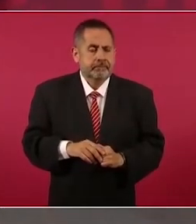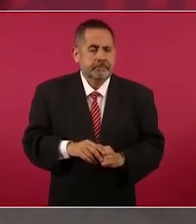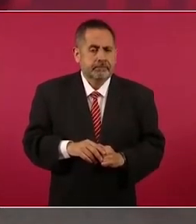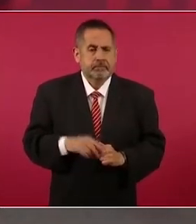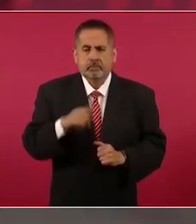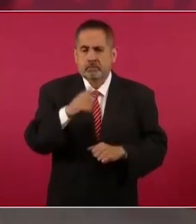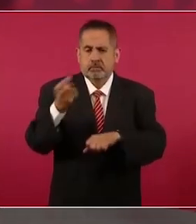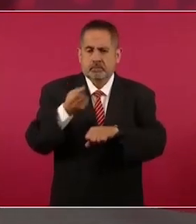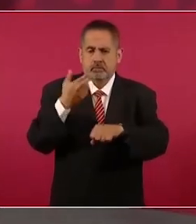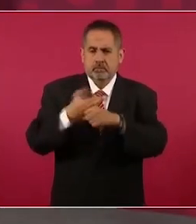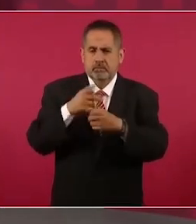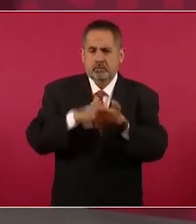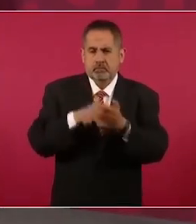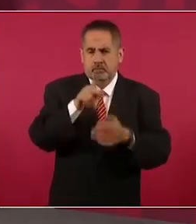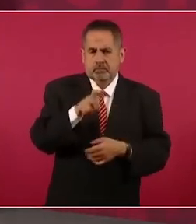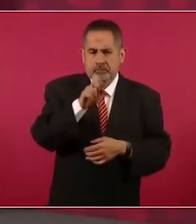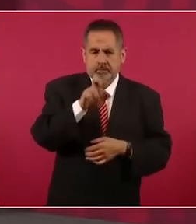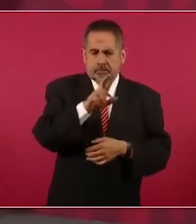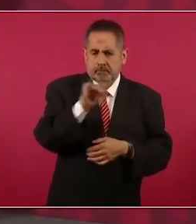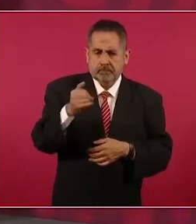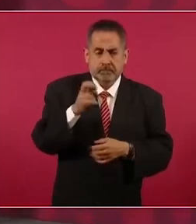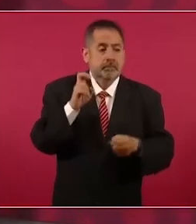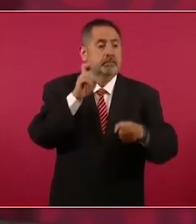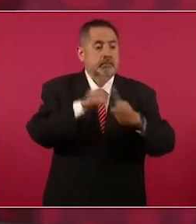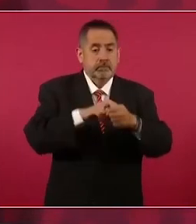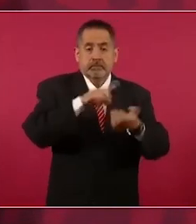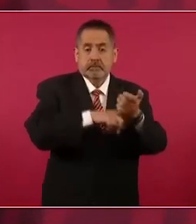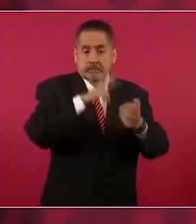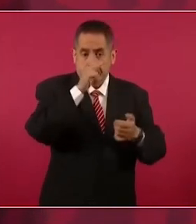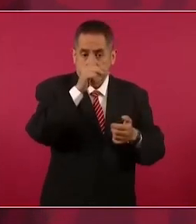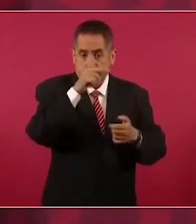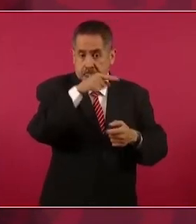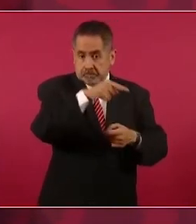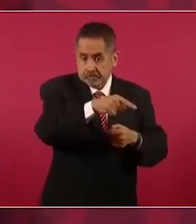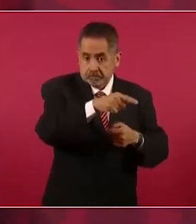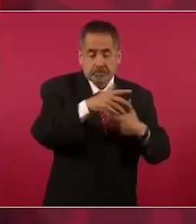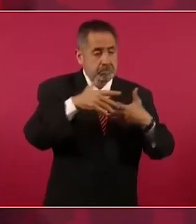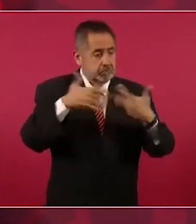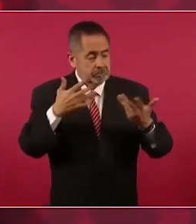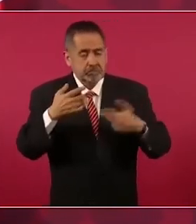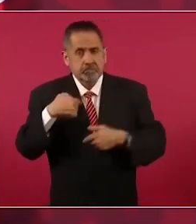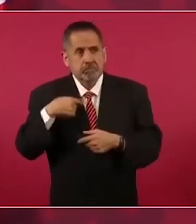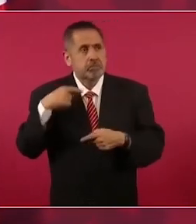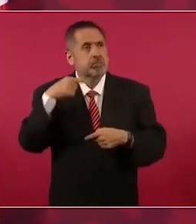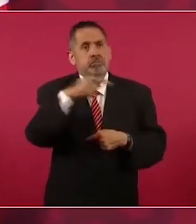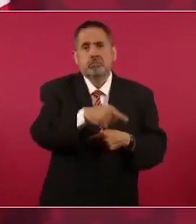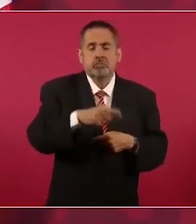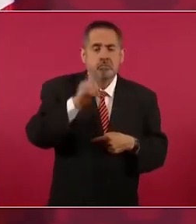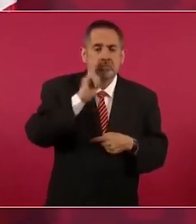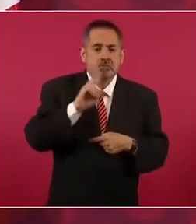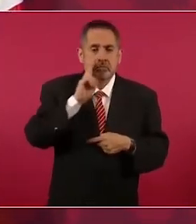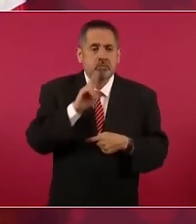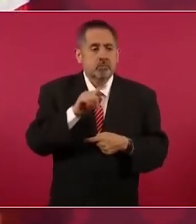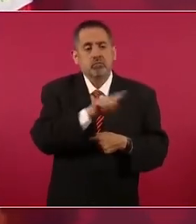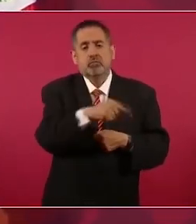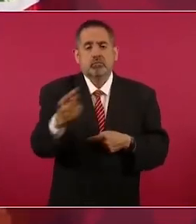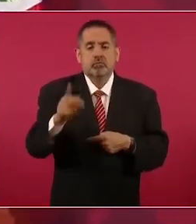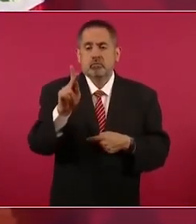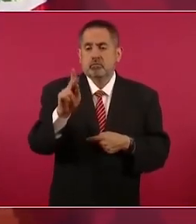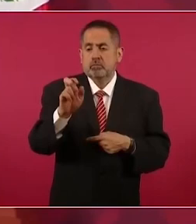el secretario Kerry en Hermosillo, o en Peñasco.